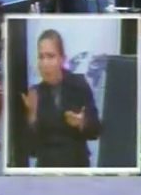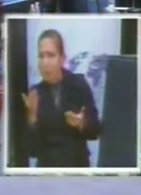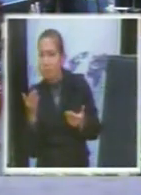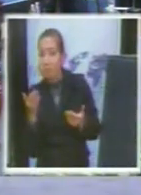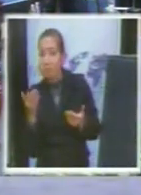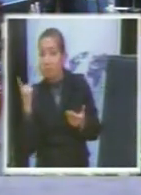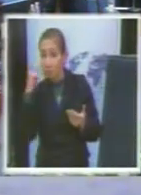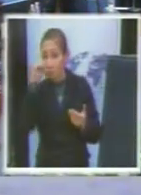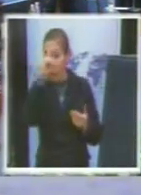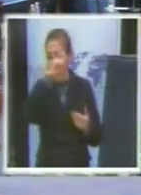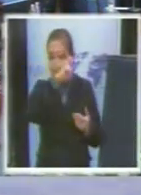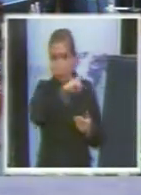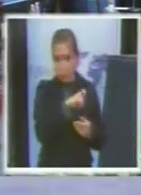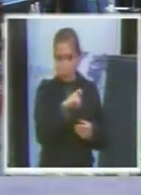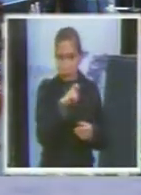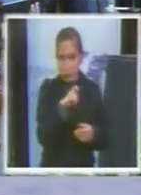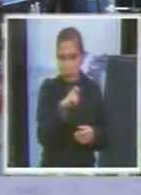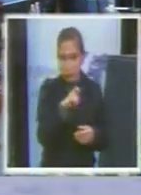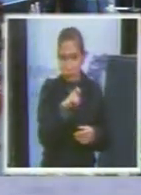será muy difícil encontrar